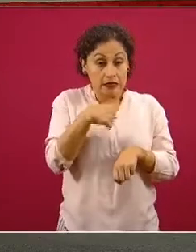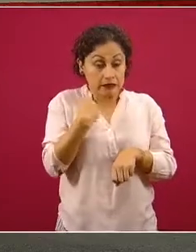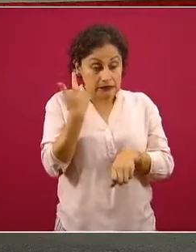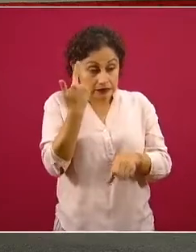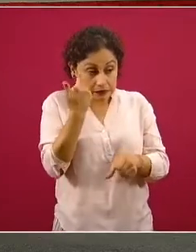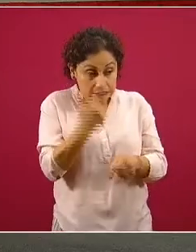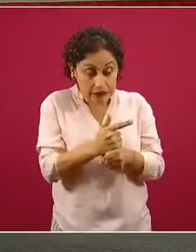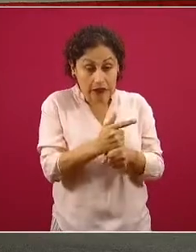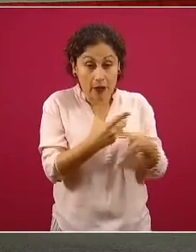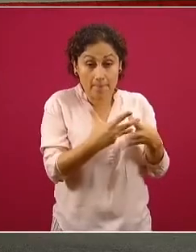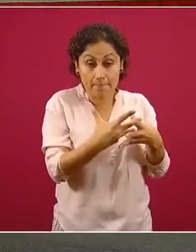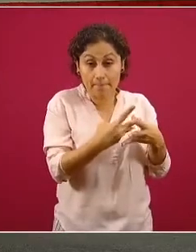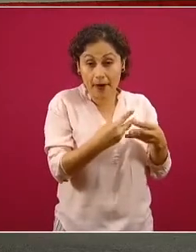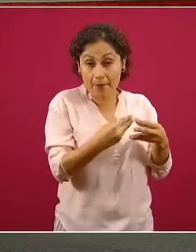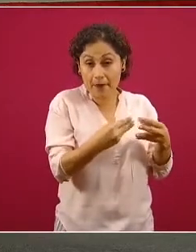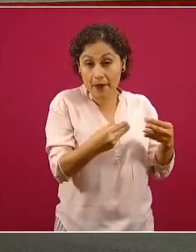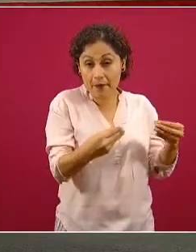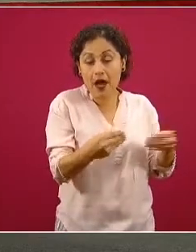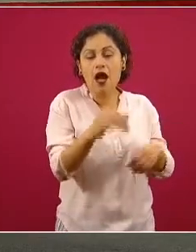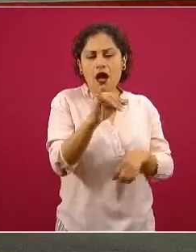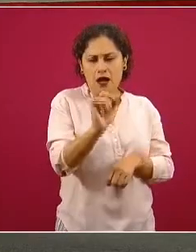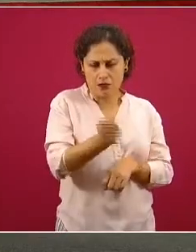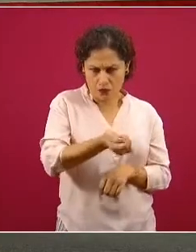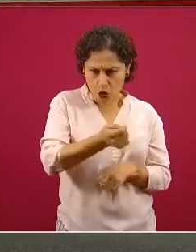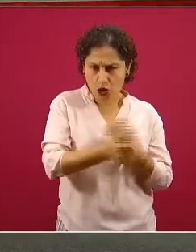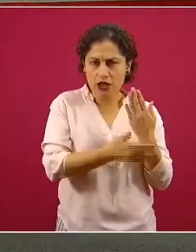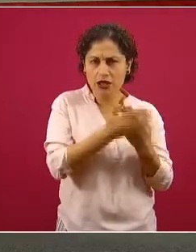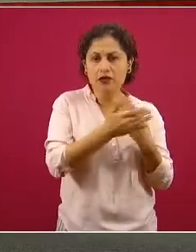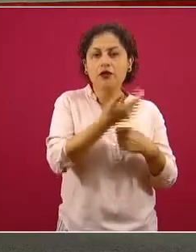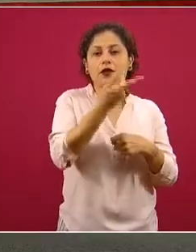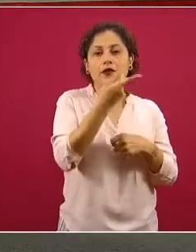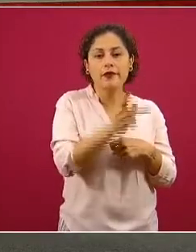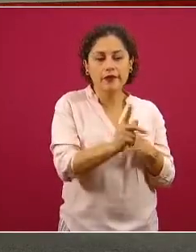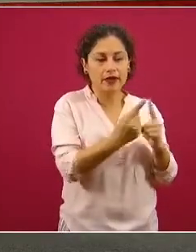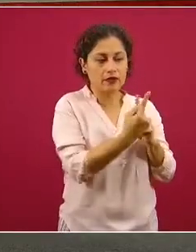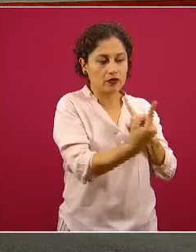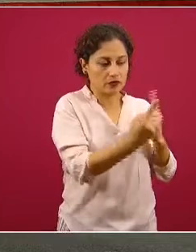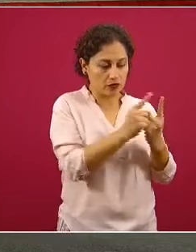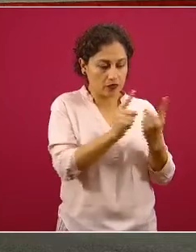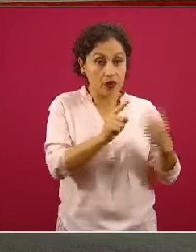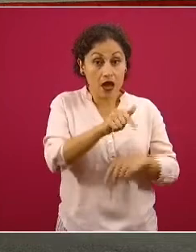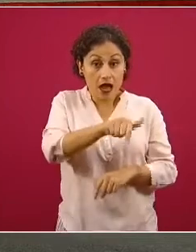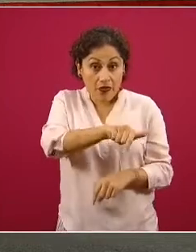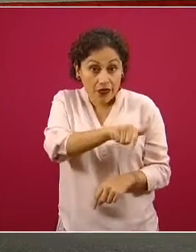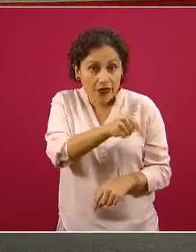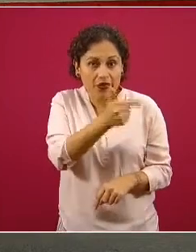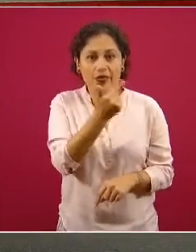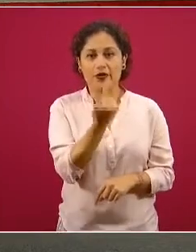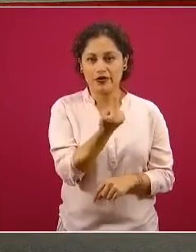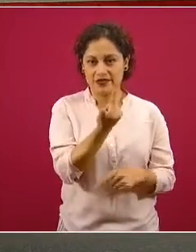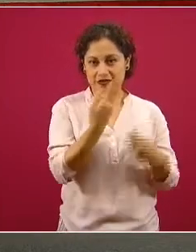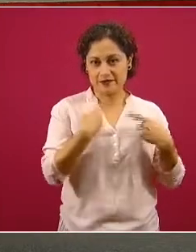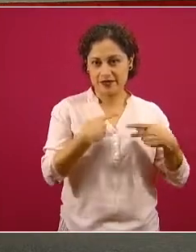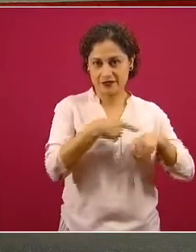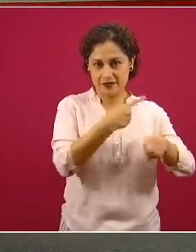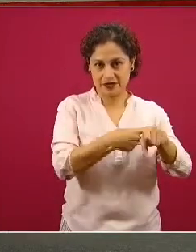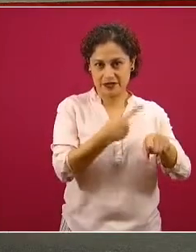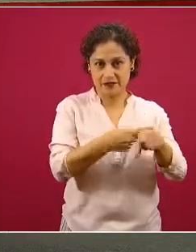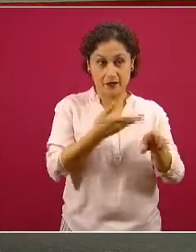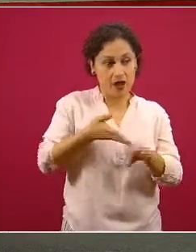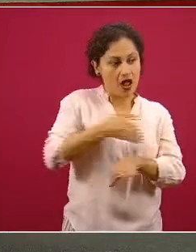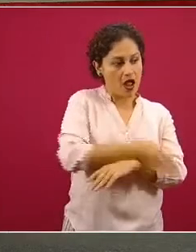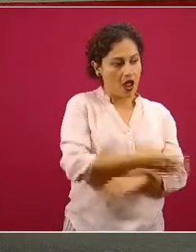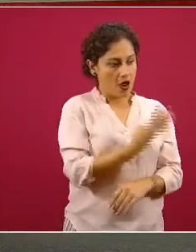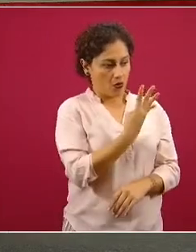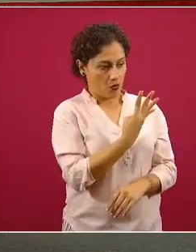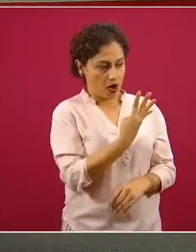número de casos, a pesar de que eran muy poquitos los casos registrados, y eran 12 casos comparado con 4 casos. Y